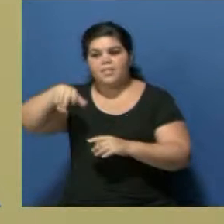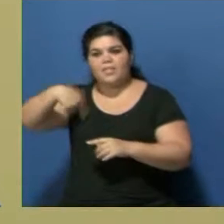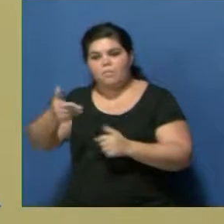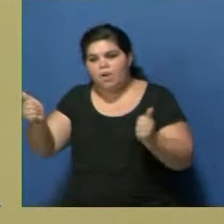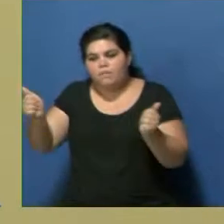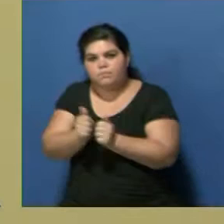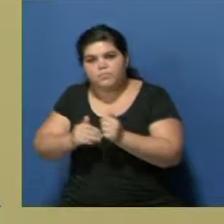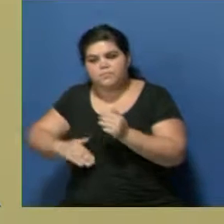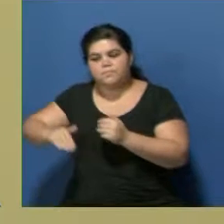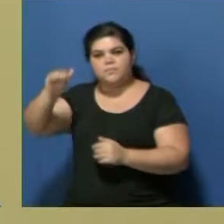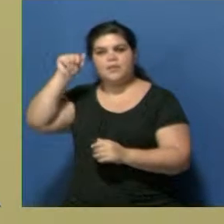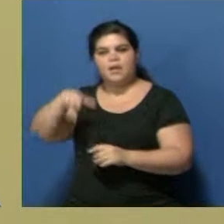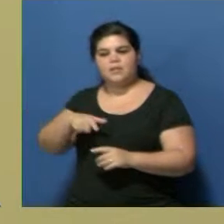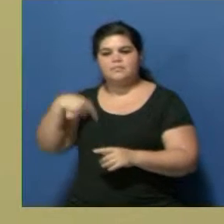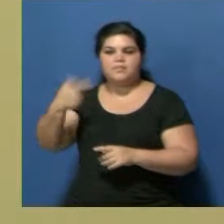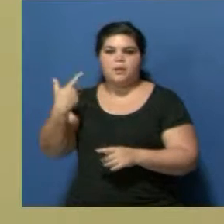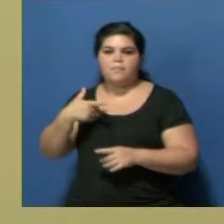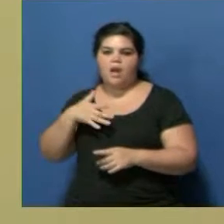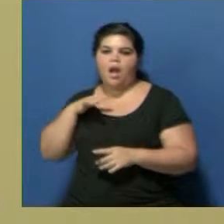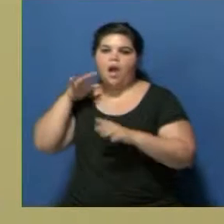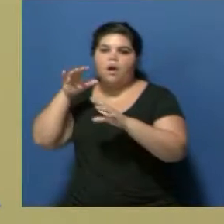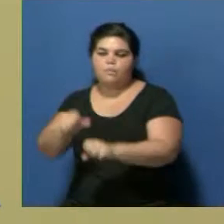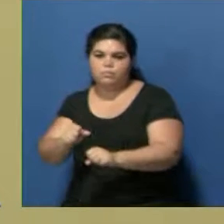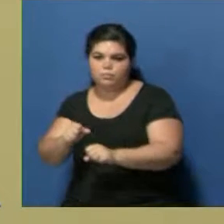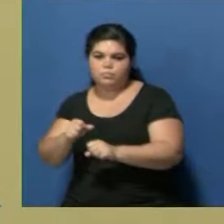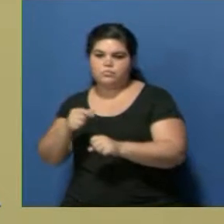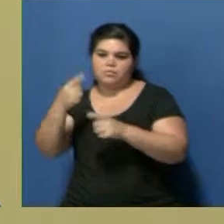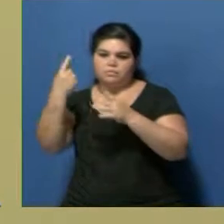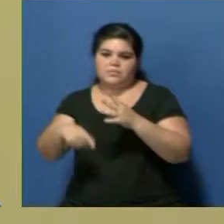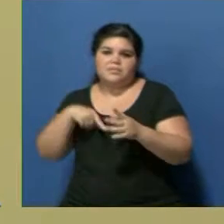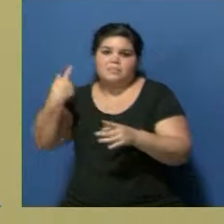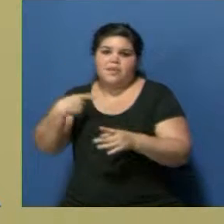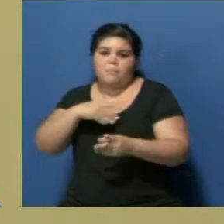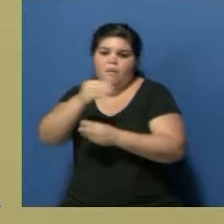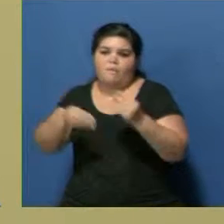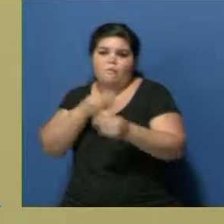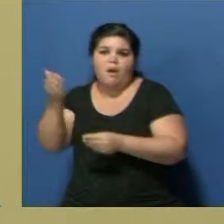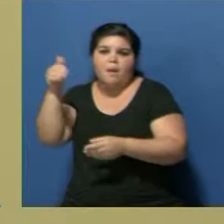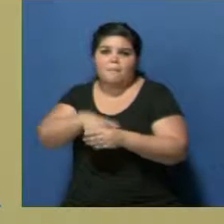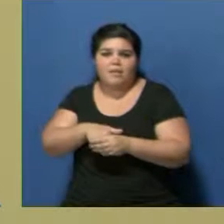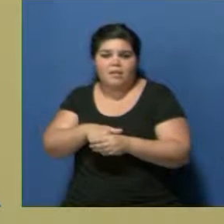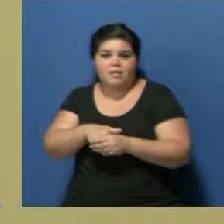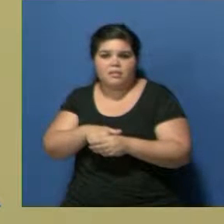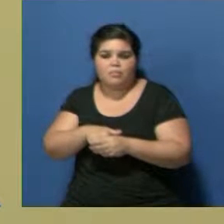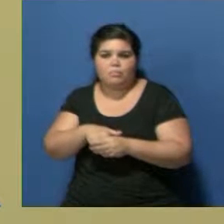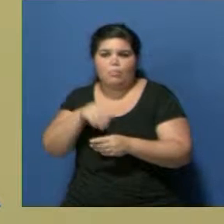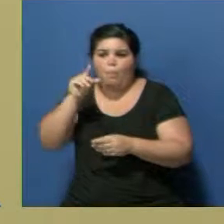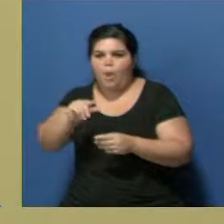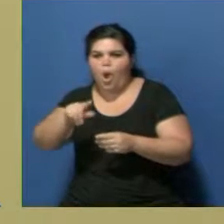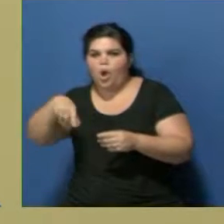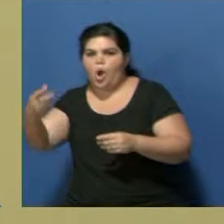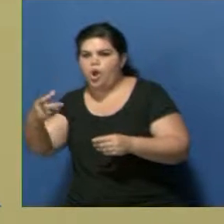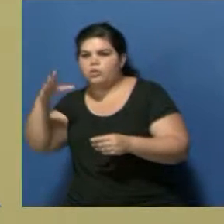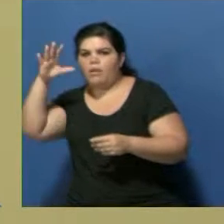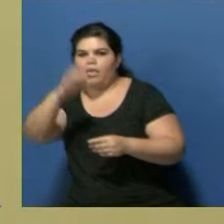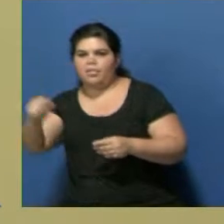mayor parte de los casos de abuso sexual hoy son intrafamiliares. Claro. Son muy pocos los casos, en